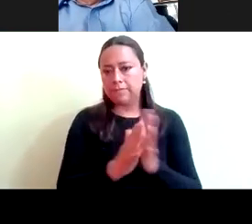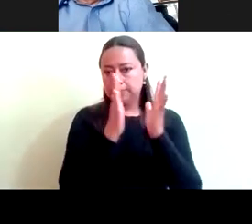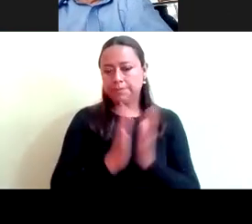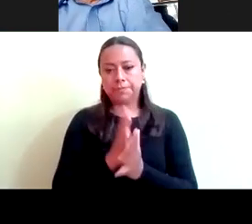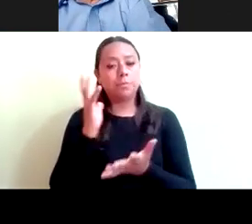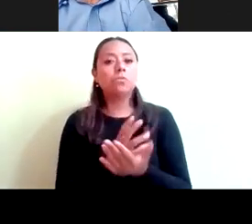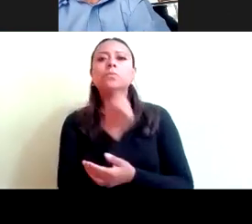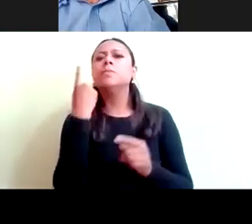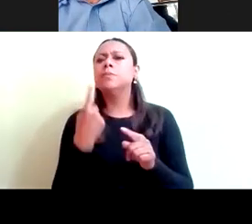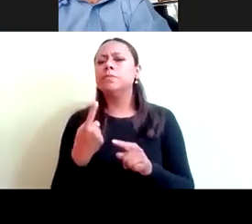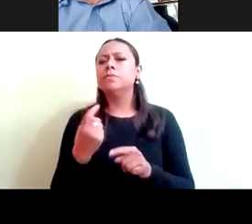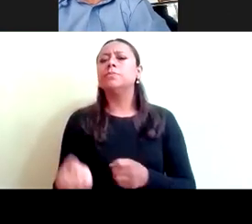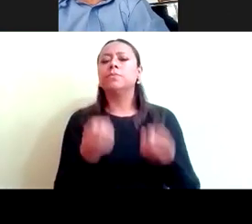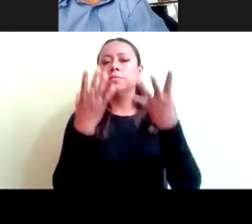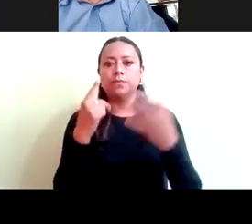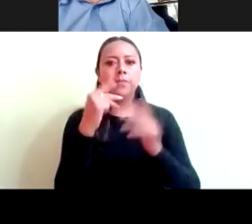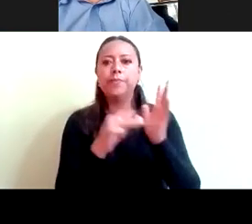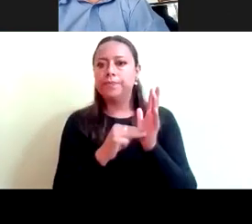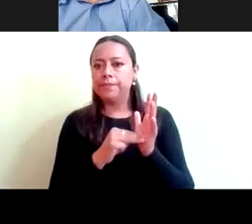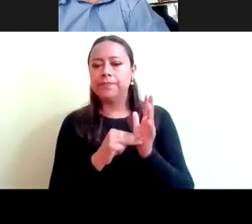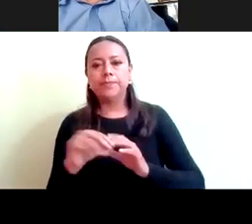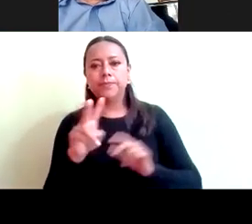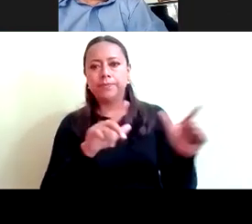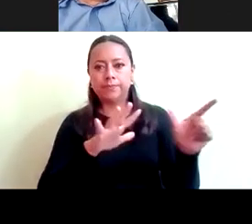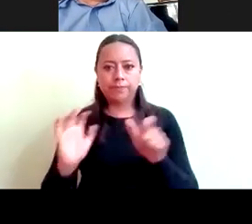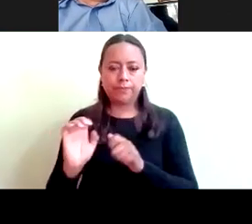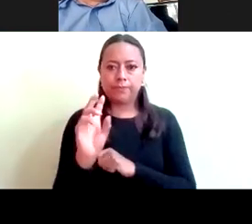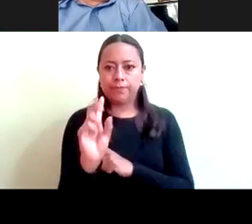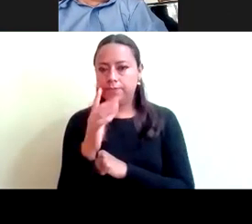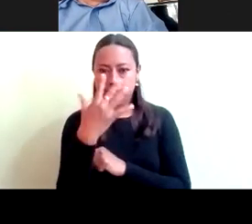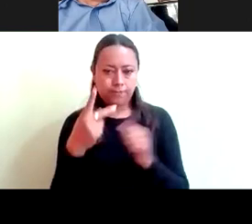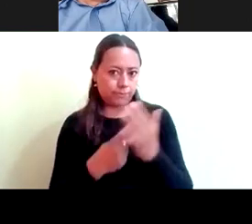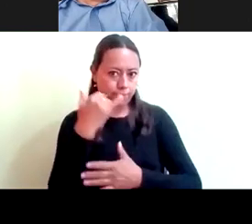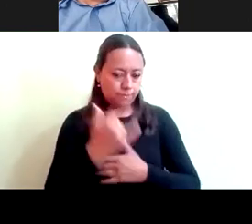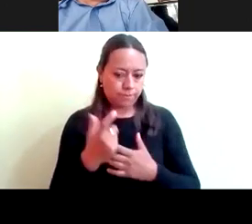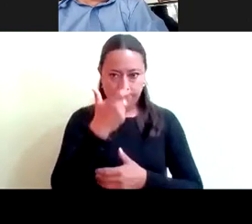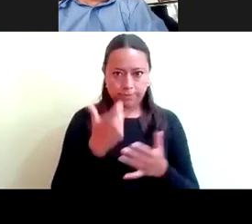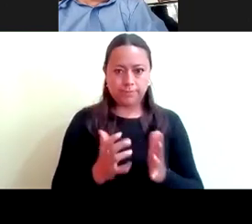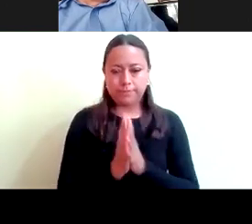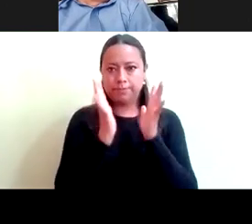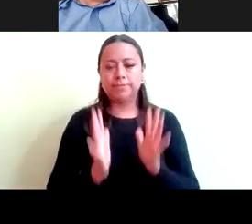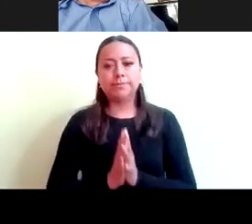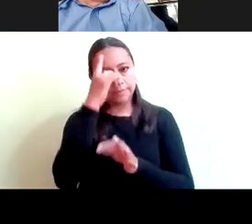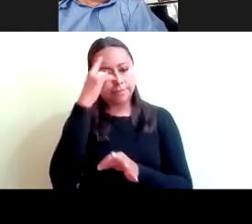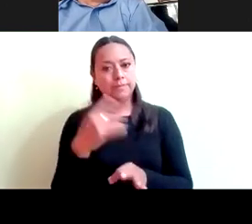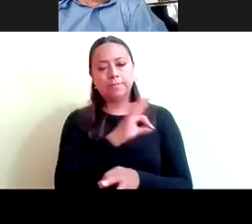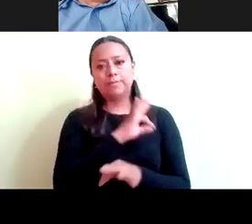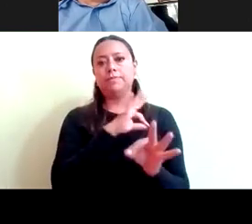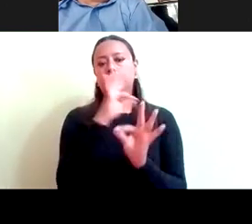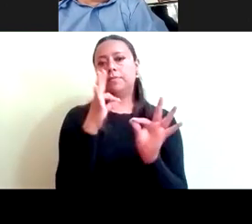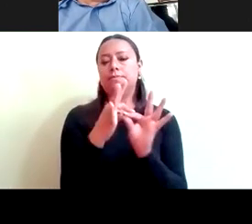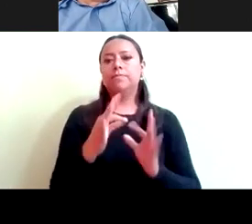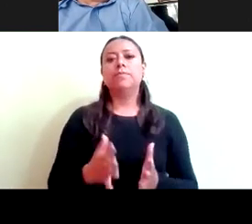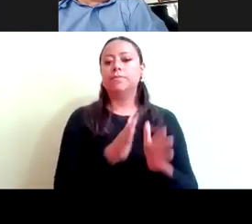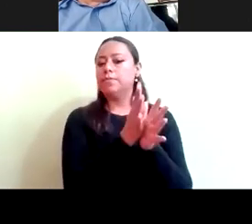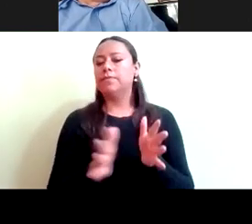ganadores 1,735 proyectos del presupuesto participativo para ejecutarse en el ejercicio 2020